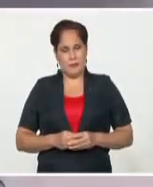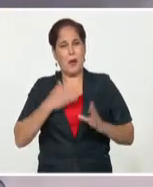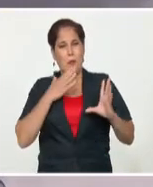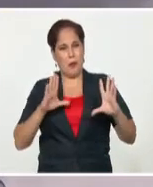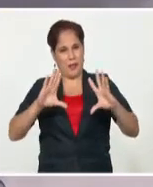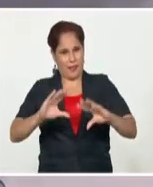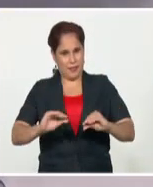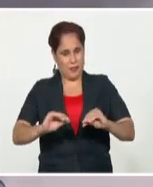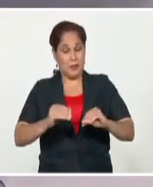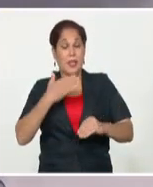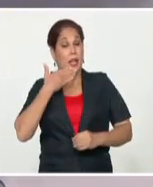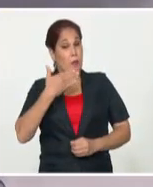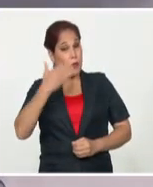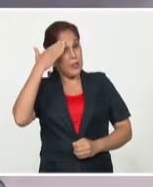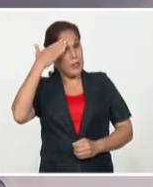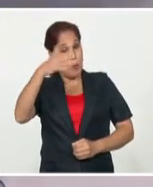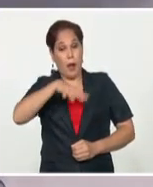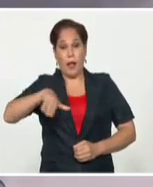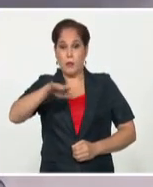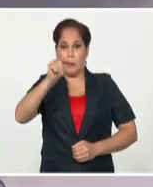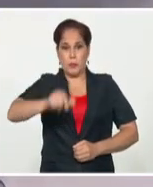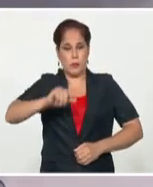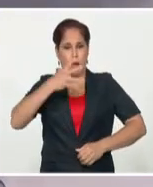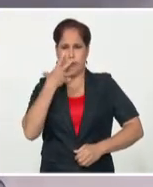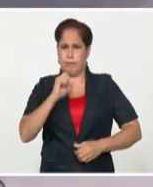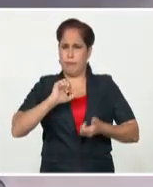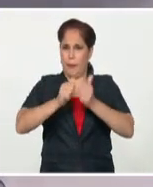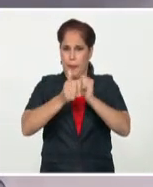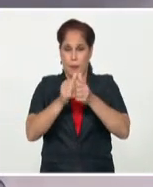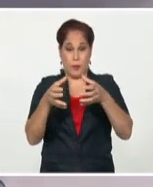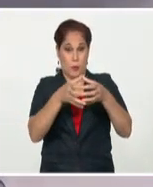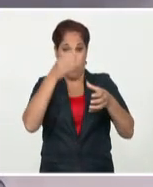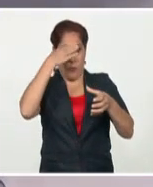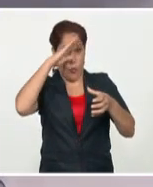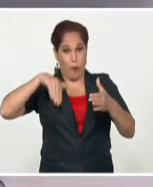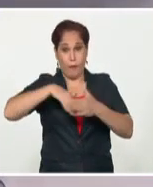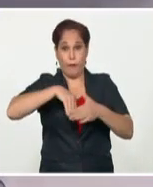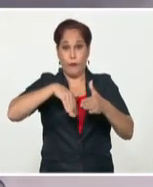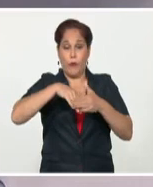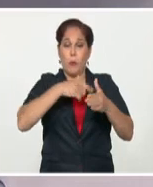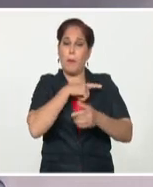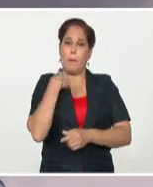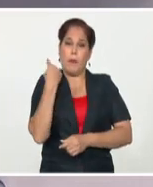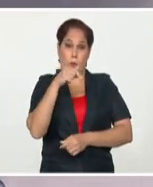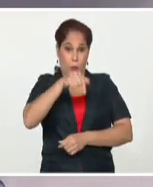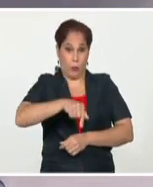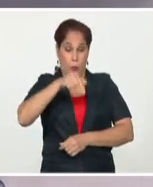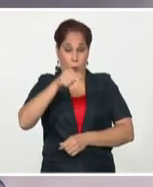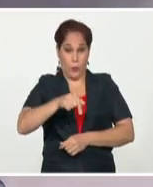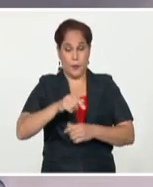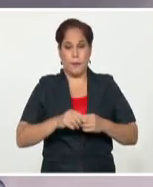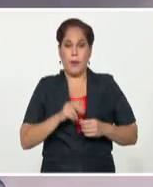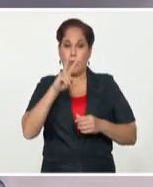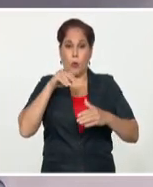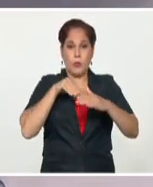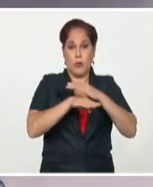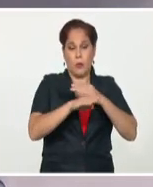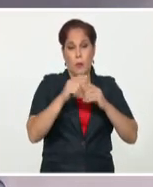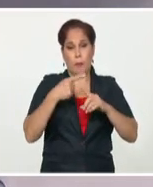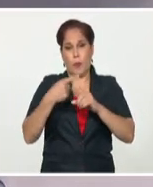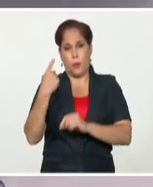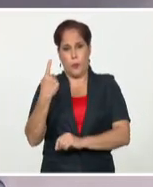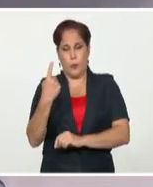Buenas noches, es un placer saludar a los amantes del deporte. El equipo Cuba de fútbol sala perdió hoy ante El Salvador 2-1 en